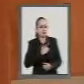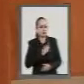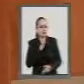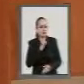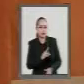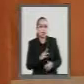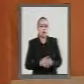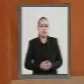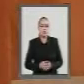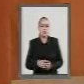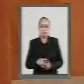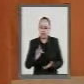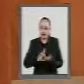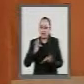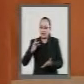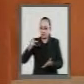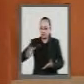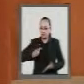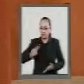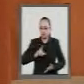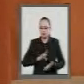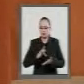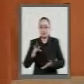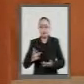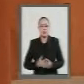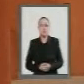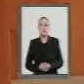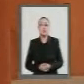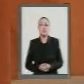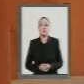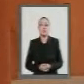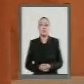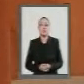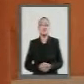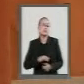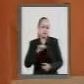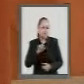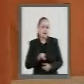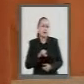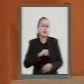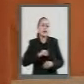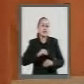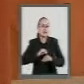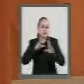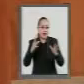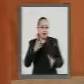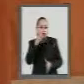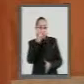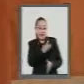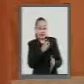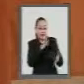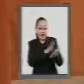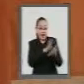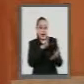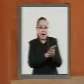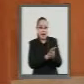por su pregunta, señor senador. Pues desde luego que es claro que este penal o el resguardo de este